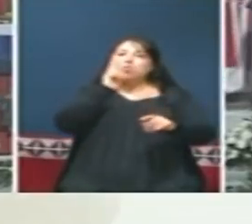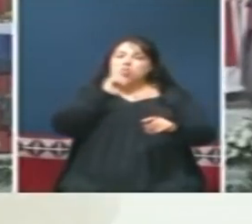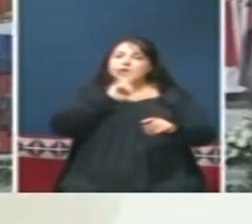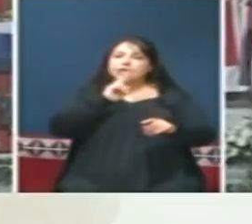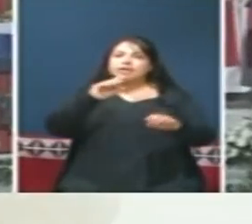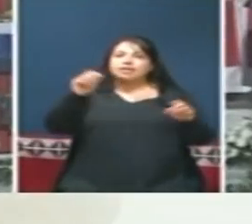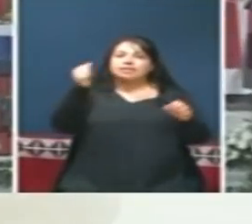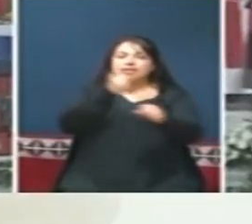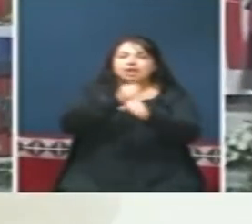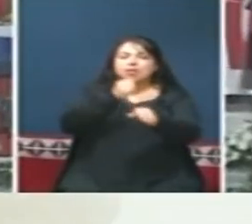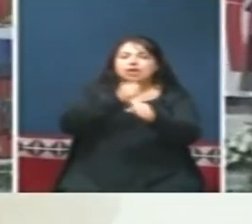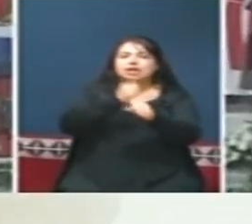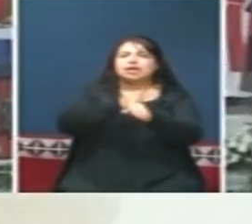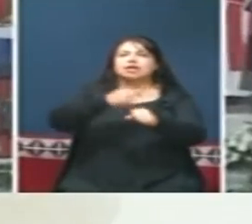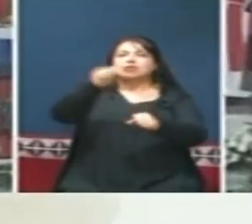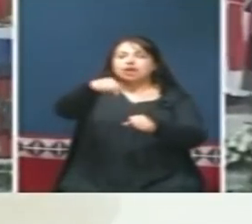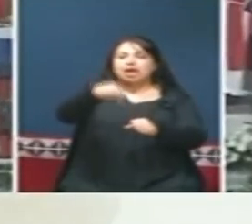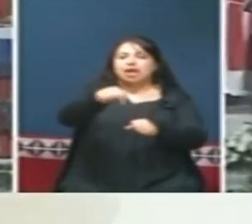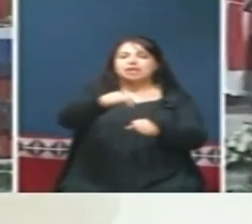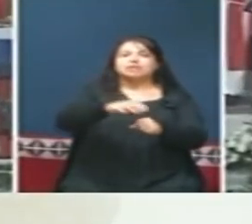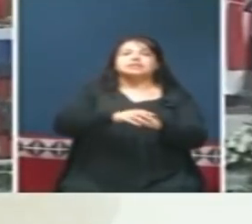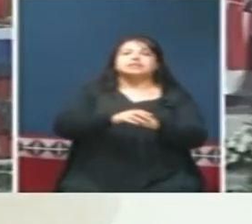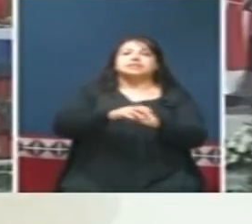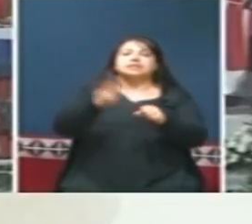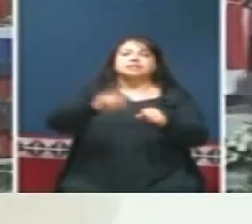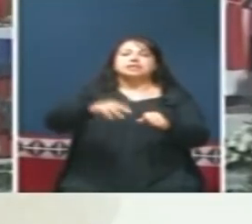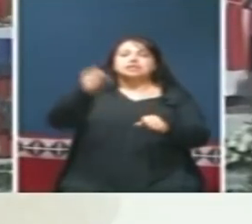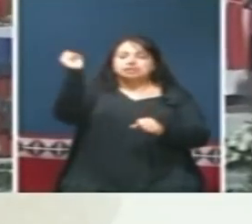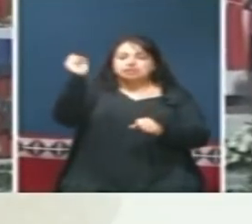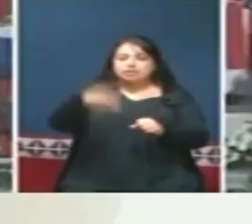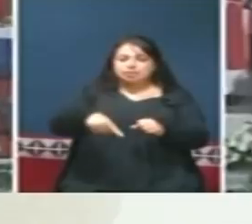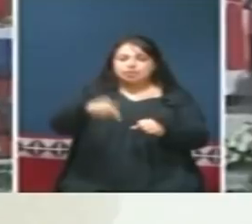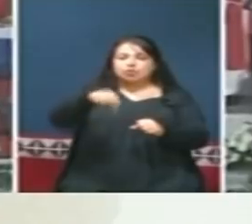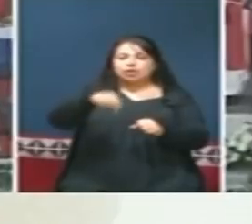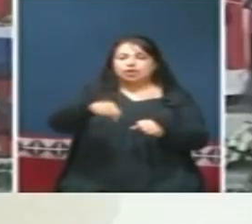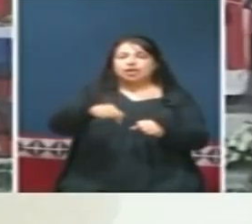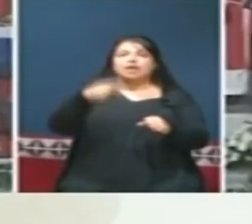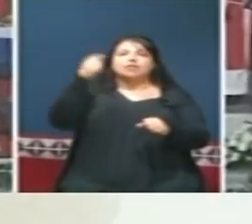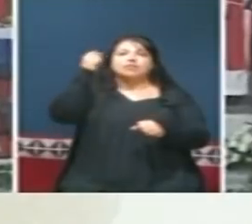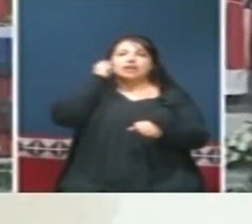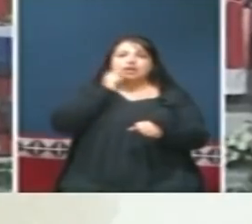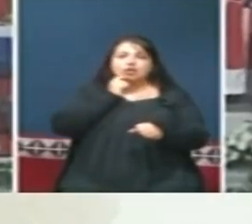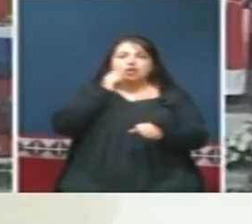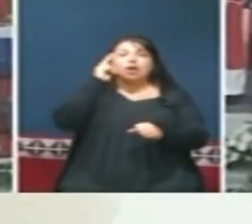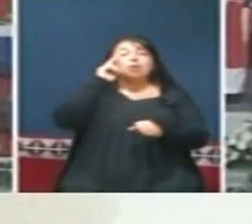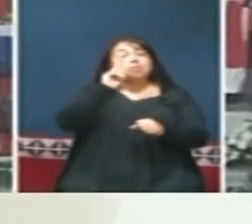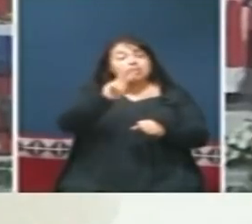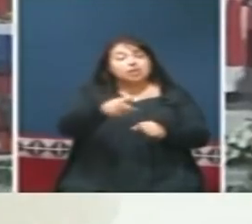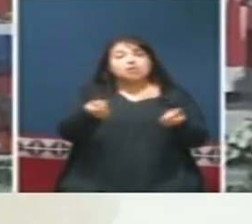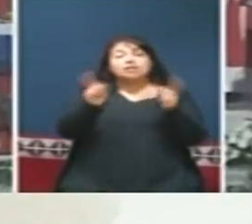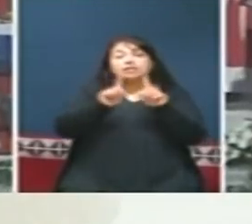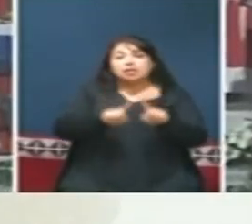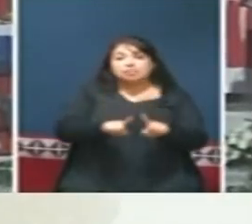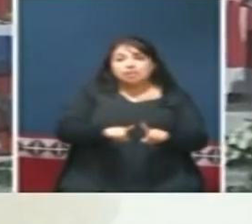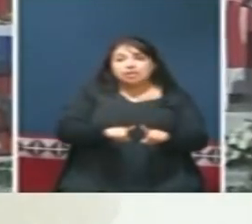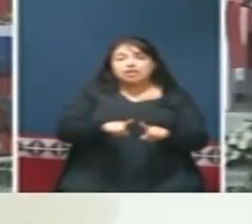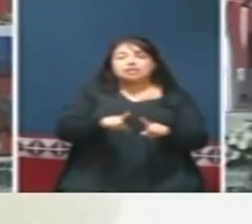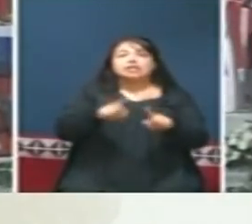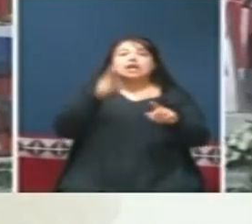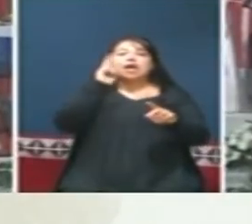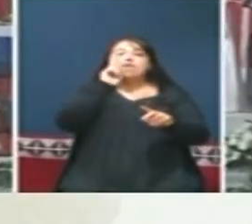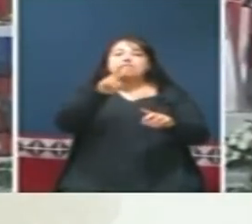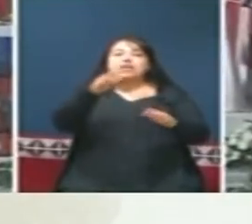le ponen un toque regional y autóctono. También podemos observar la imagen del Niño Jesús